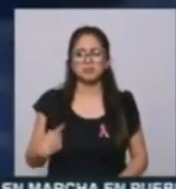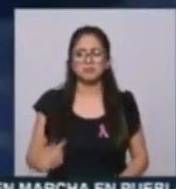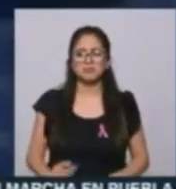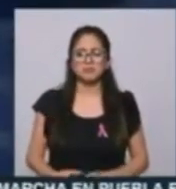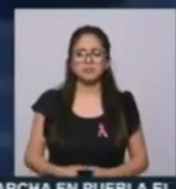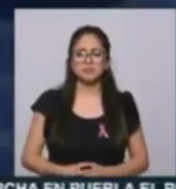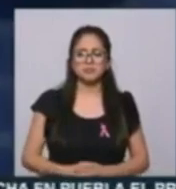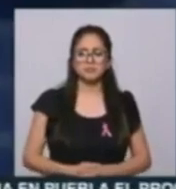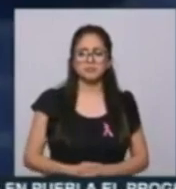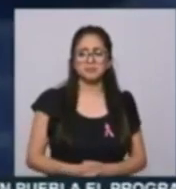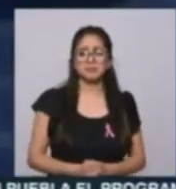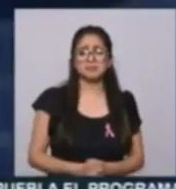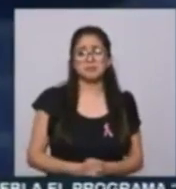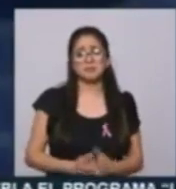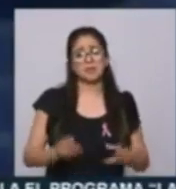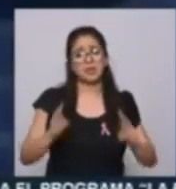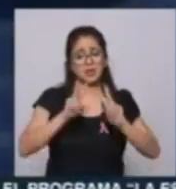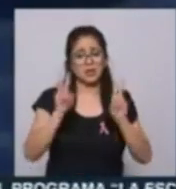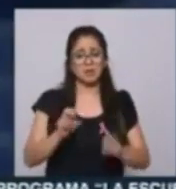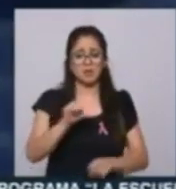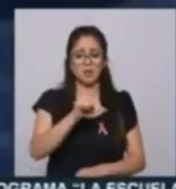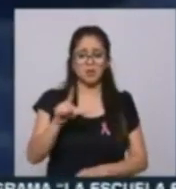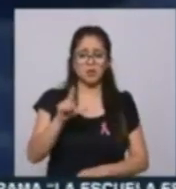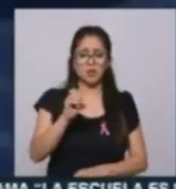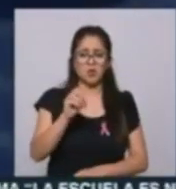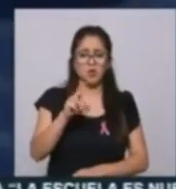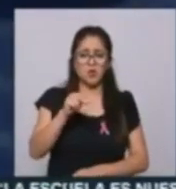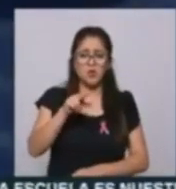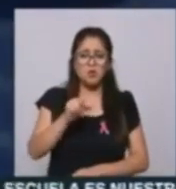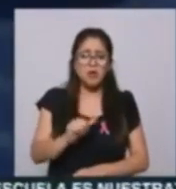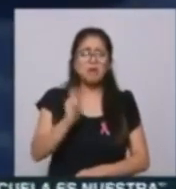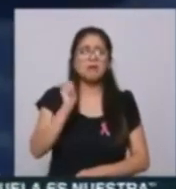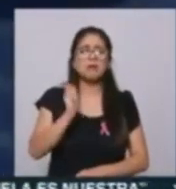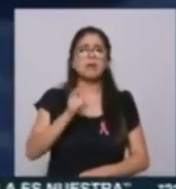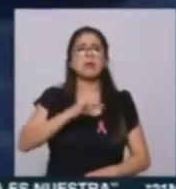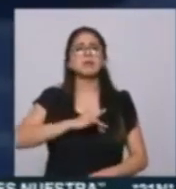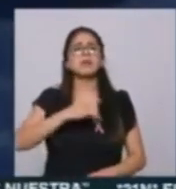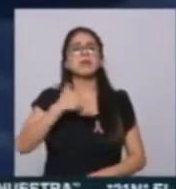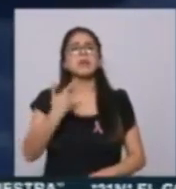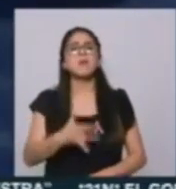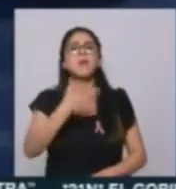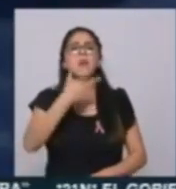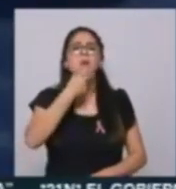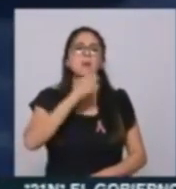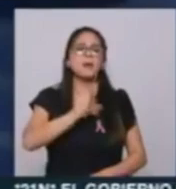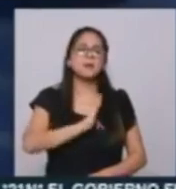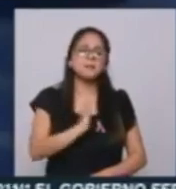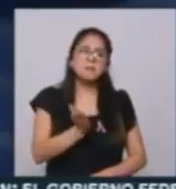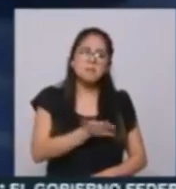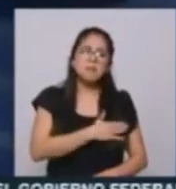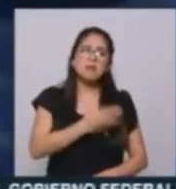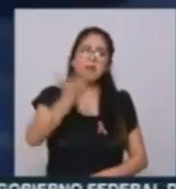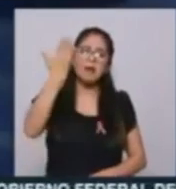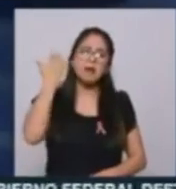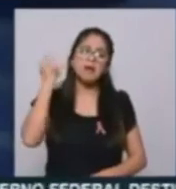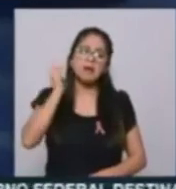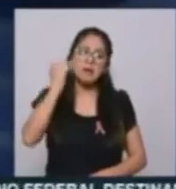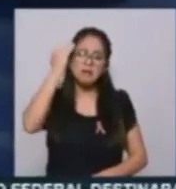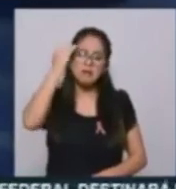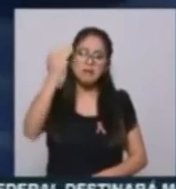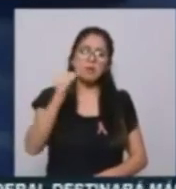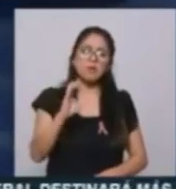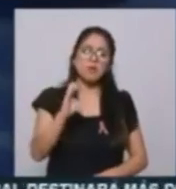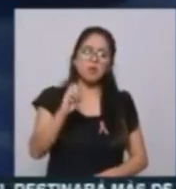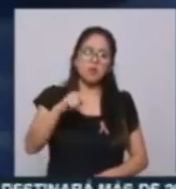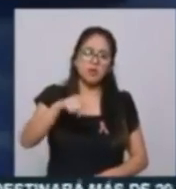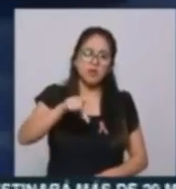la Llorona es que se enamora del español. Bueno, ya estamos en la época de la conquista, y